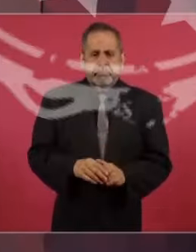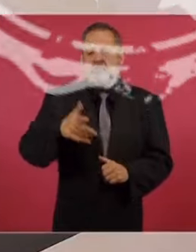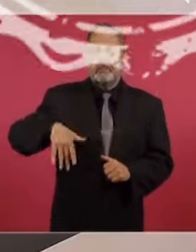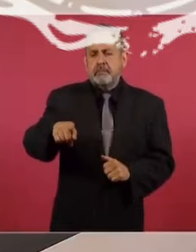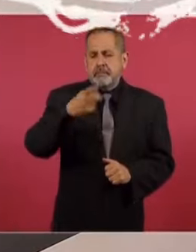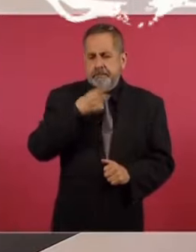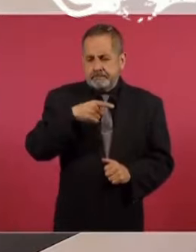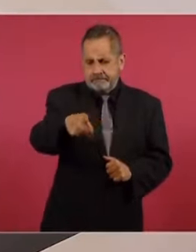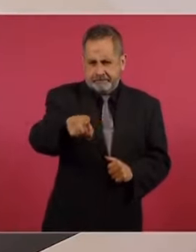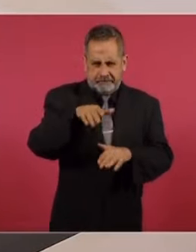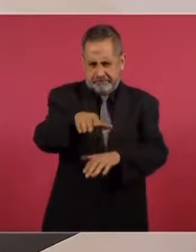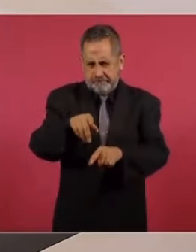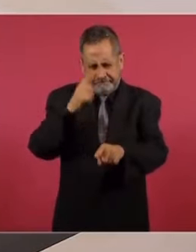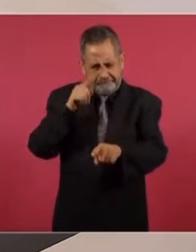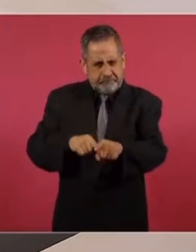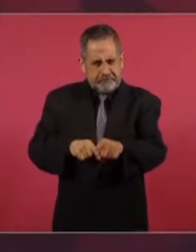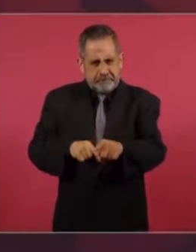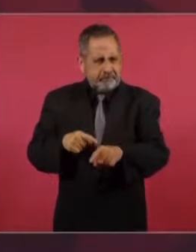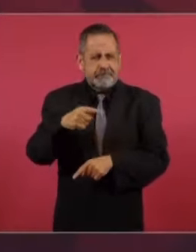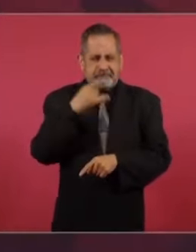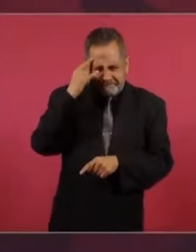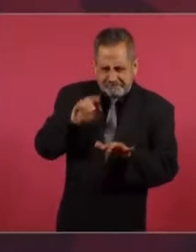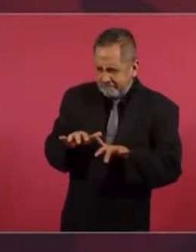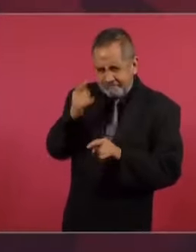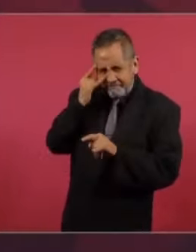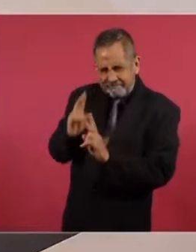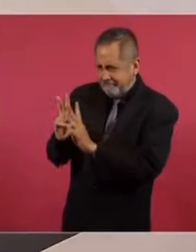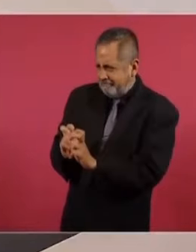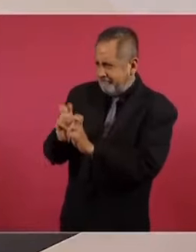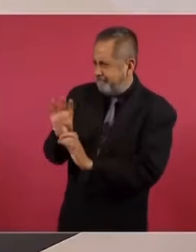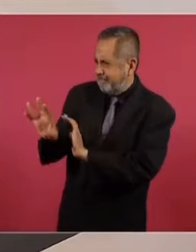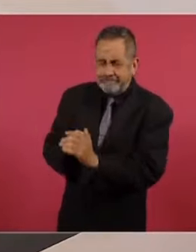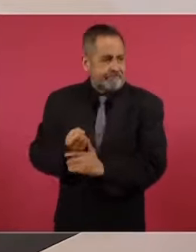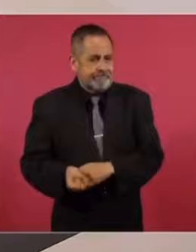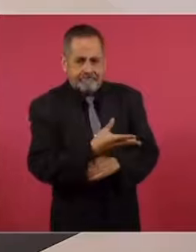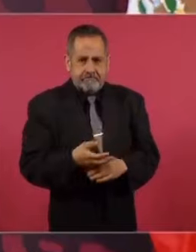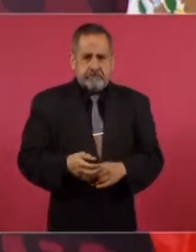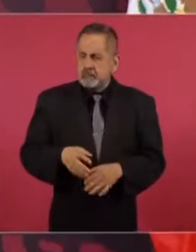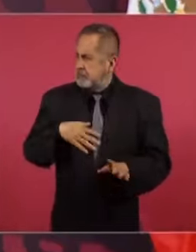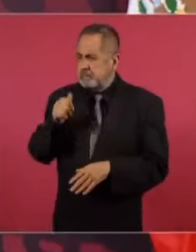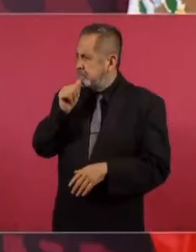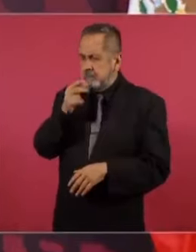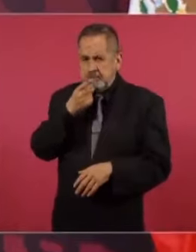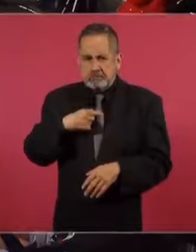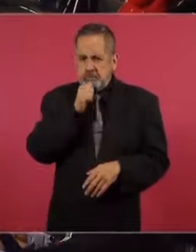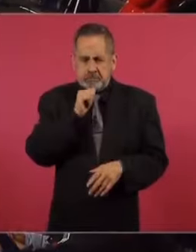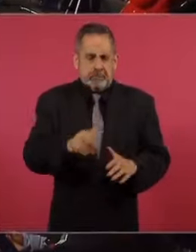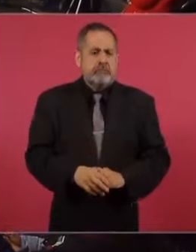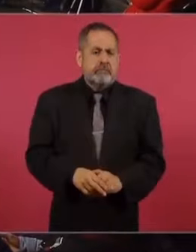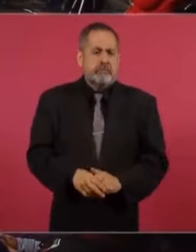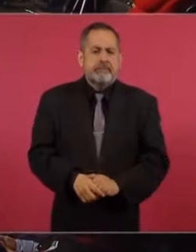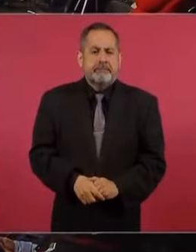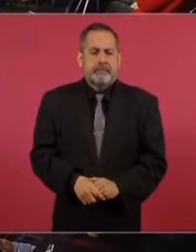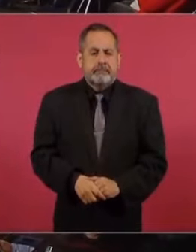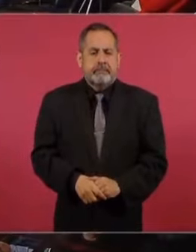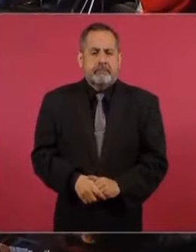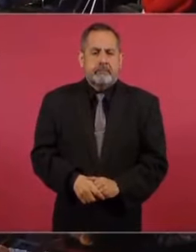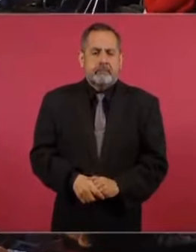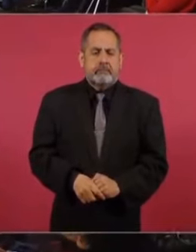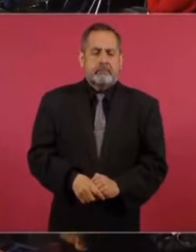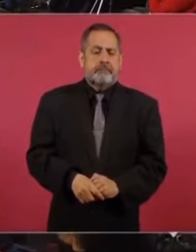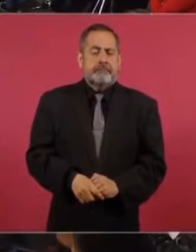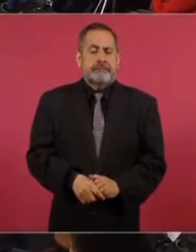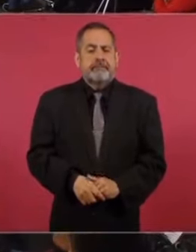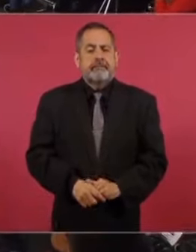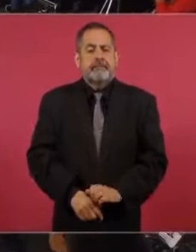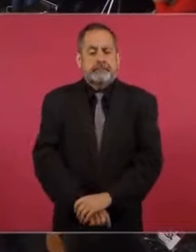Acerca de lo que comentas sobre el hackeo, la fuga de información, no tengo todavía datos. Reporte, dinámica, está investigando